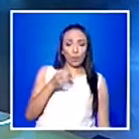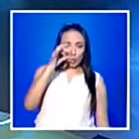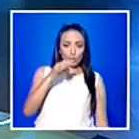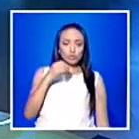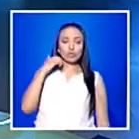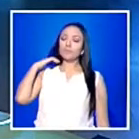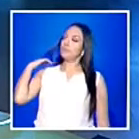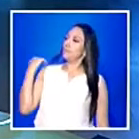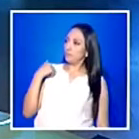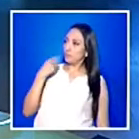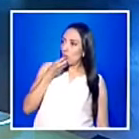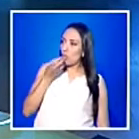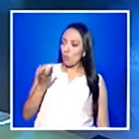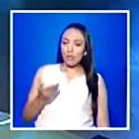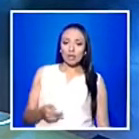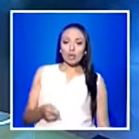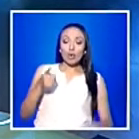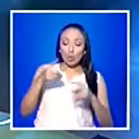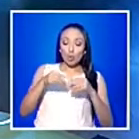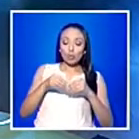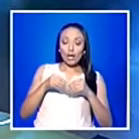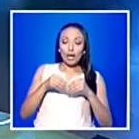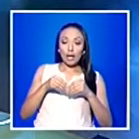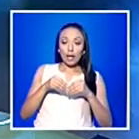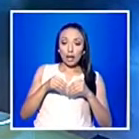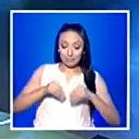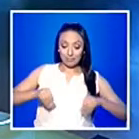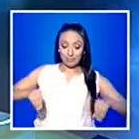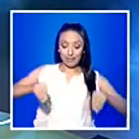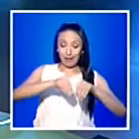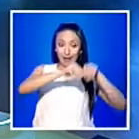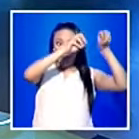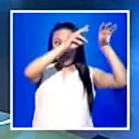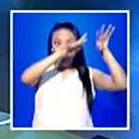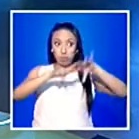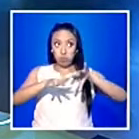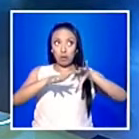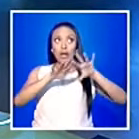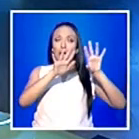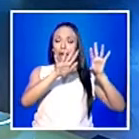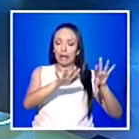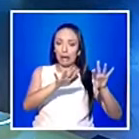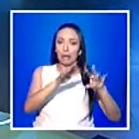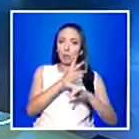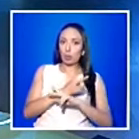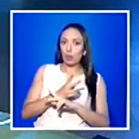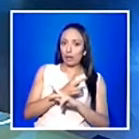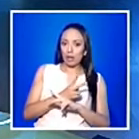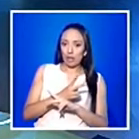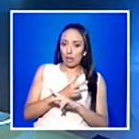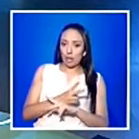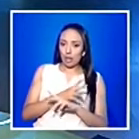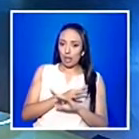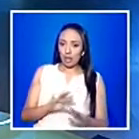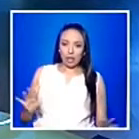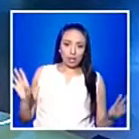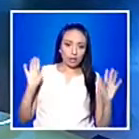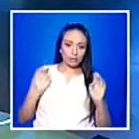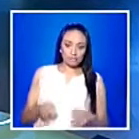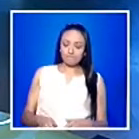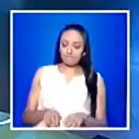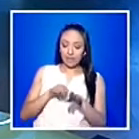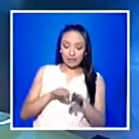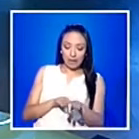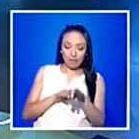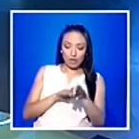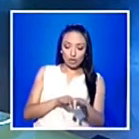te contaba, y hubo un deslizamiento de un talud. Así que también hay que estar muy precavidos en ese sentido. Se formó tremendo tráfico por